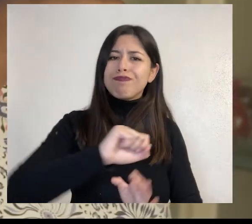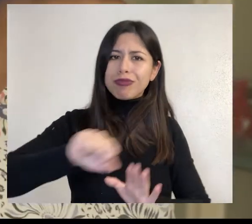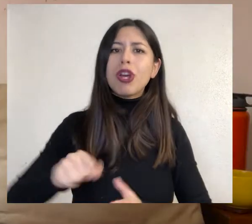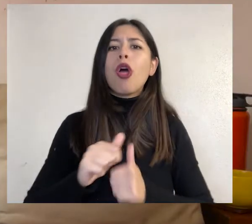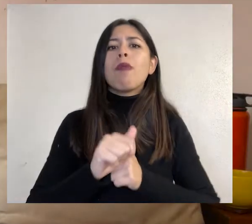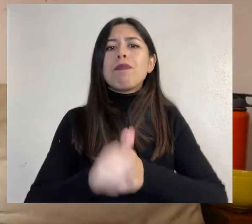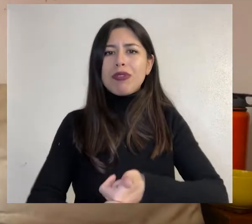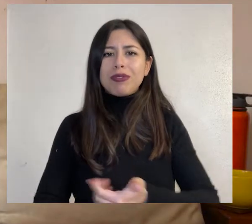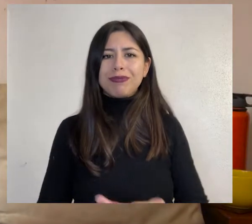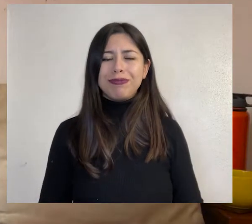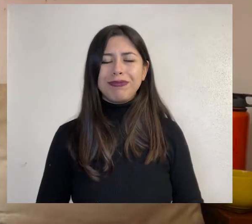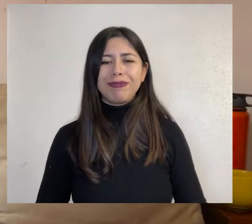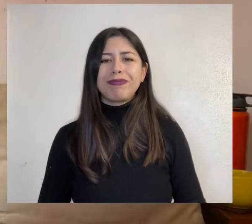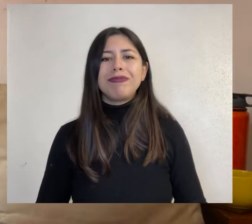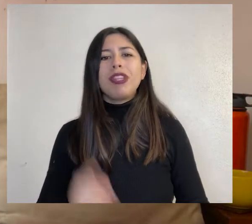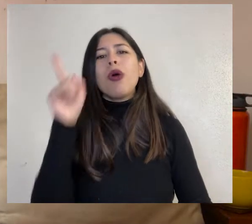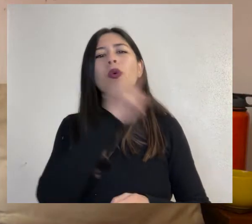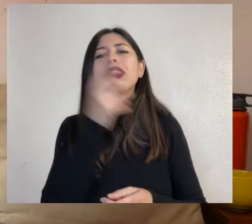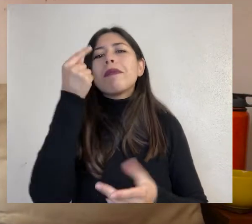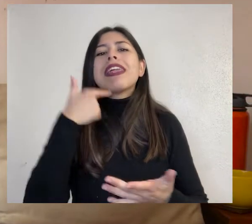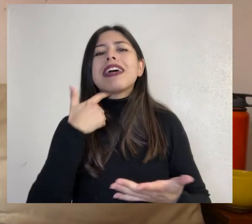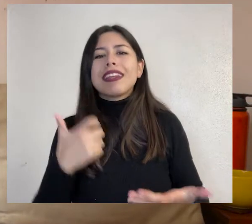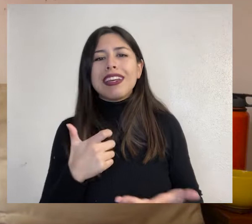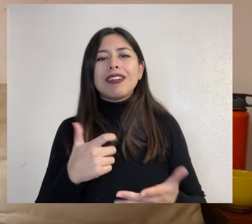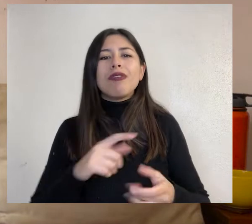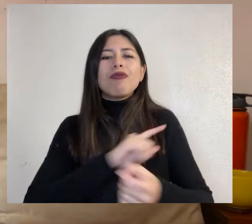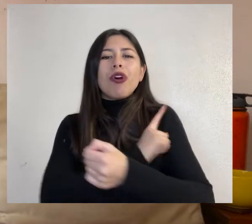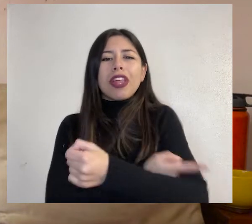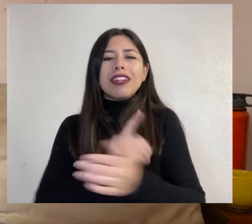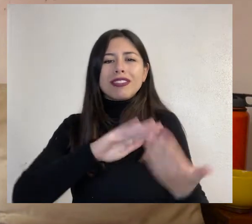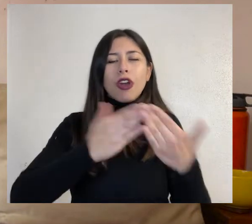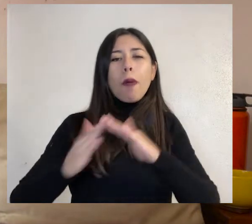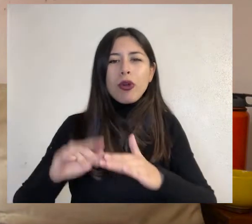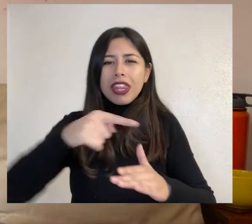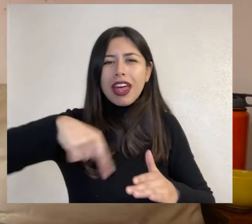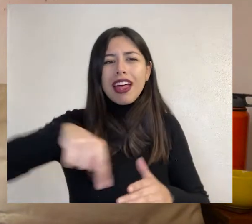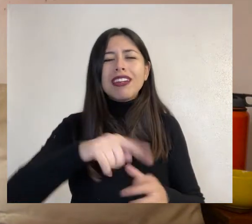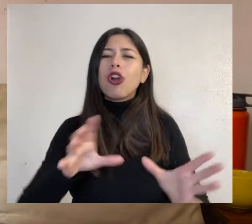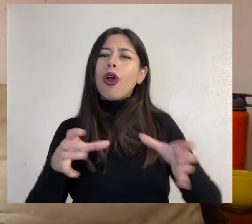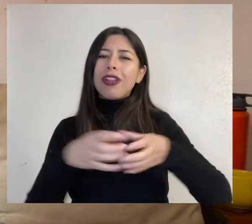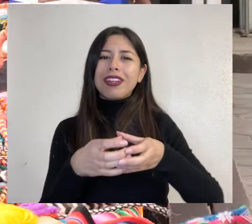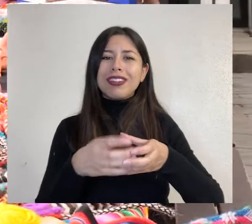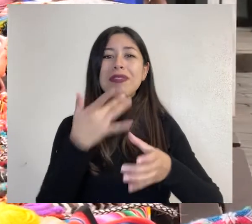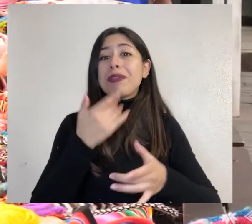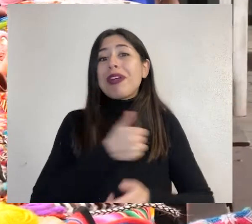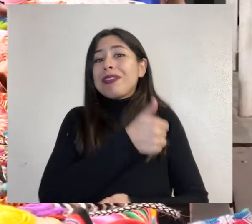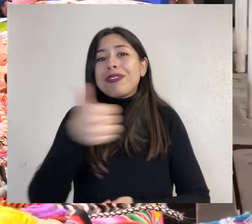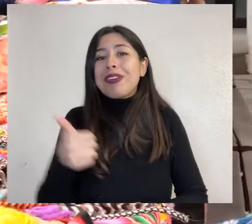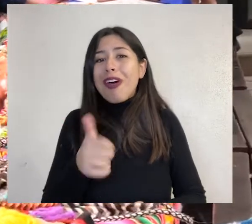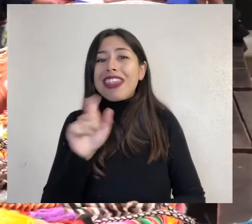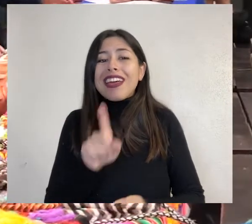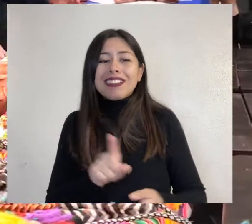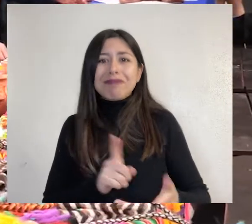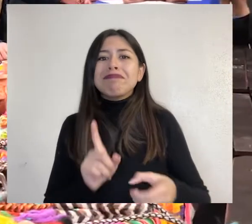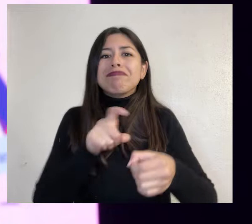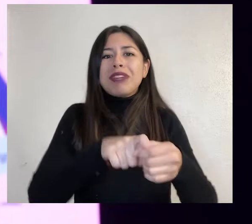La última idea que queremos compartir en este video es la necesidad de fortalecer el sentido de comunidad y colectivo, porque todos pertenecemos a